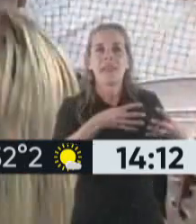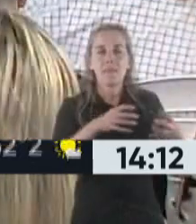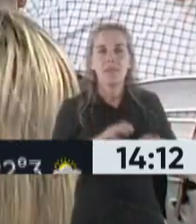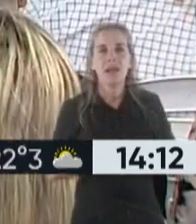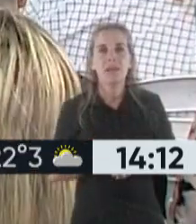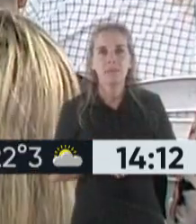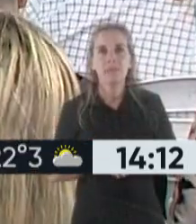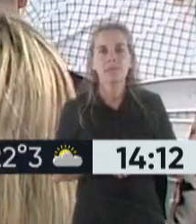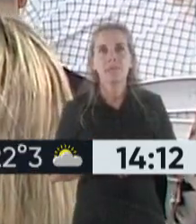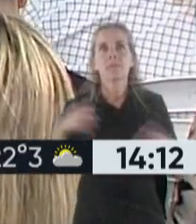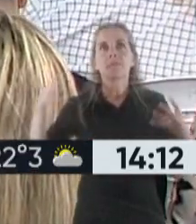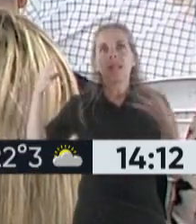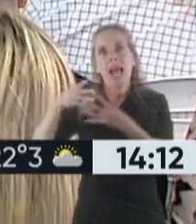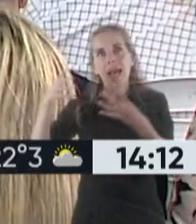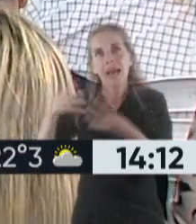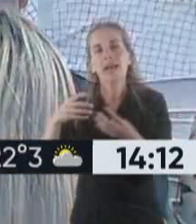pandemia, la guerra,